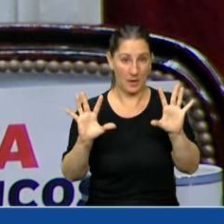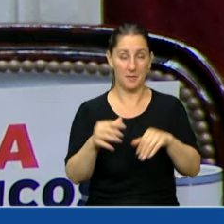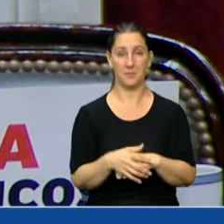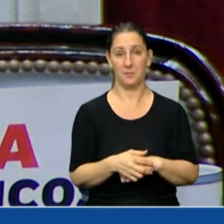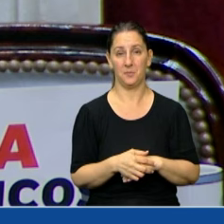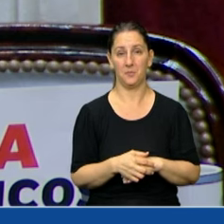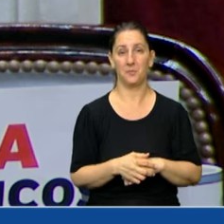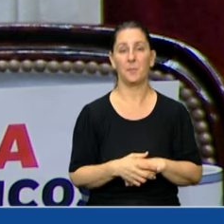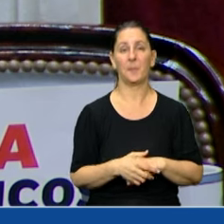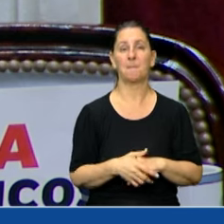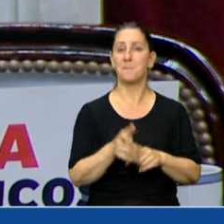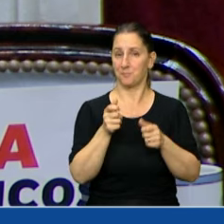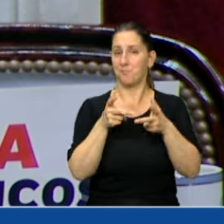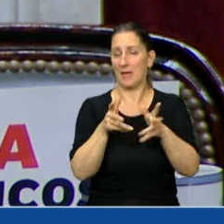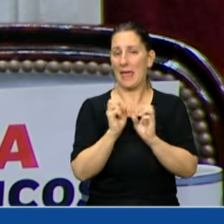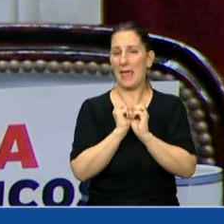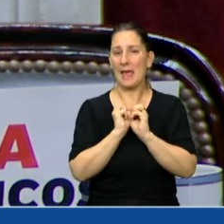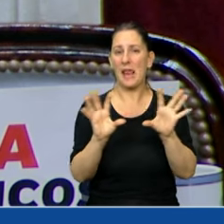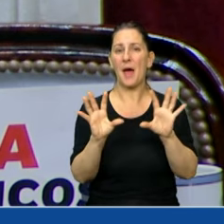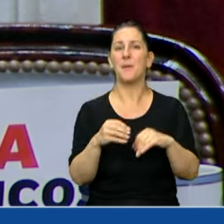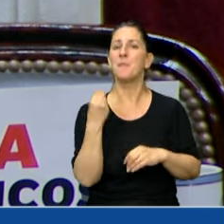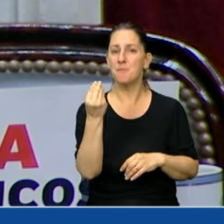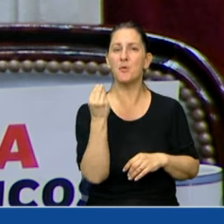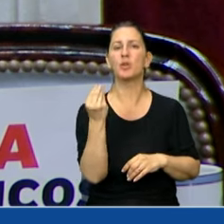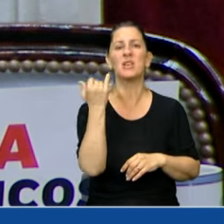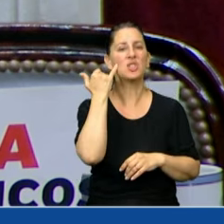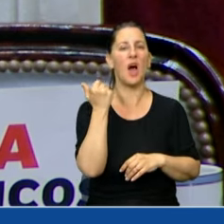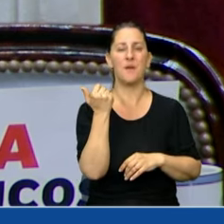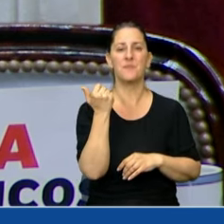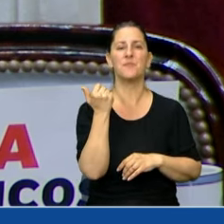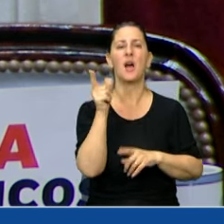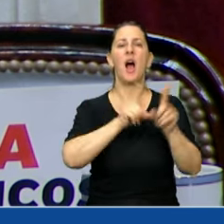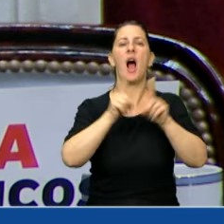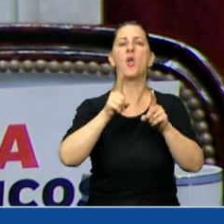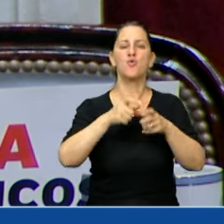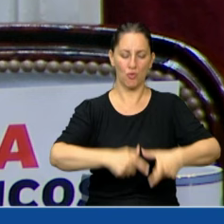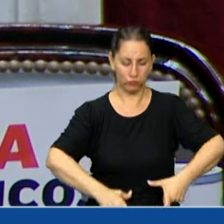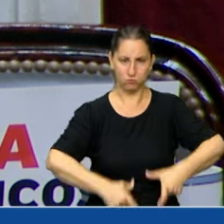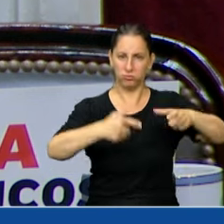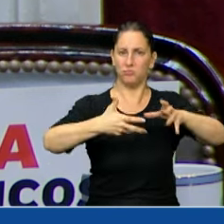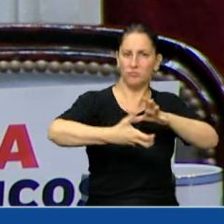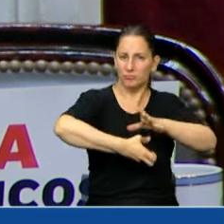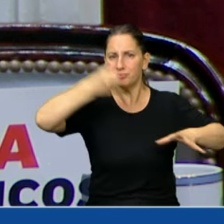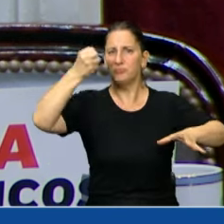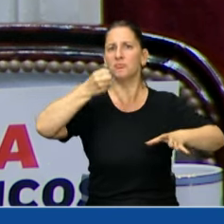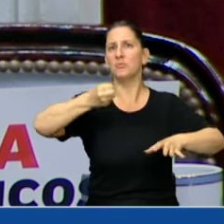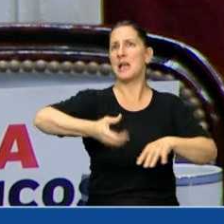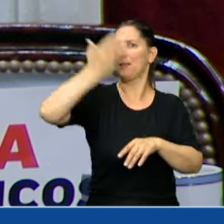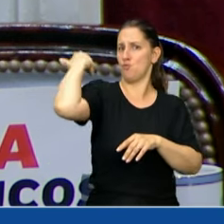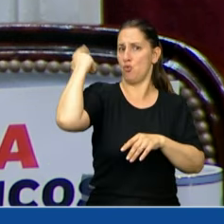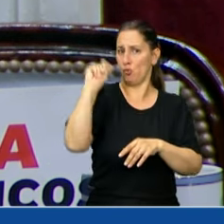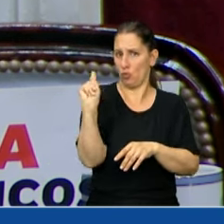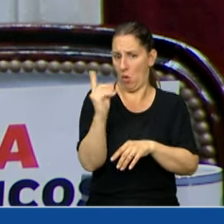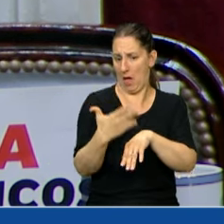digo también literalmente porque han explotado algunos pozos en su momento no hace tanto